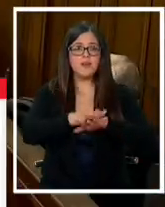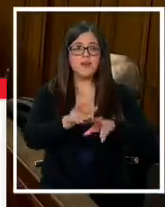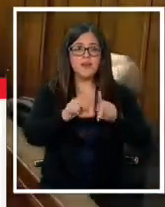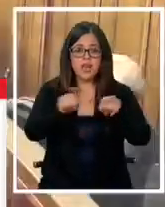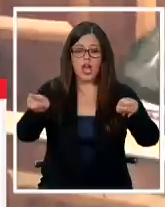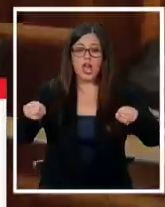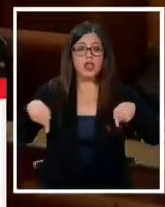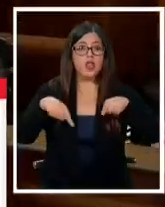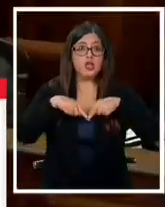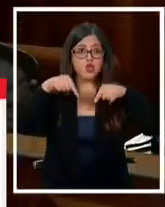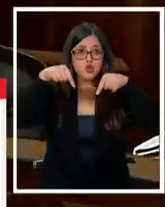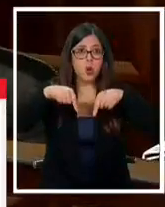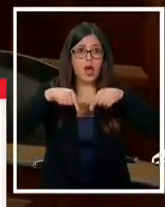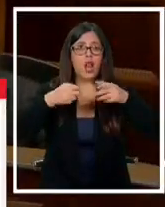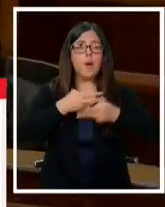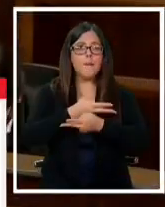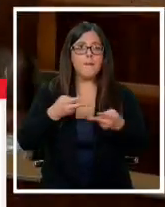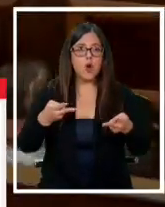suelos públicos